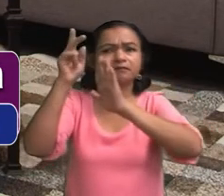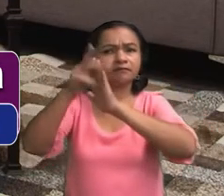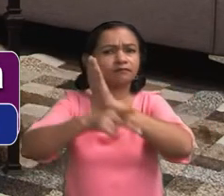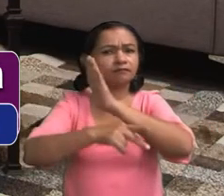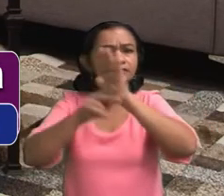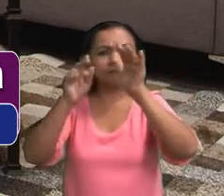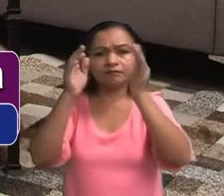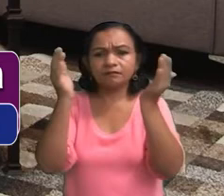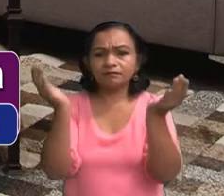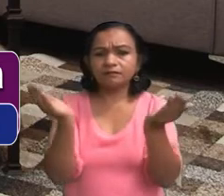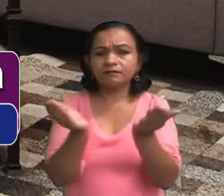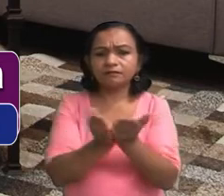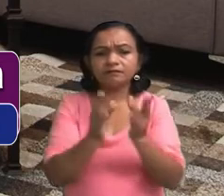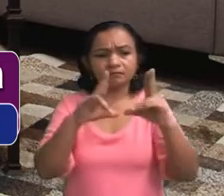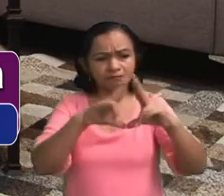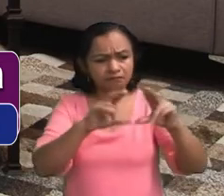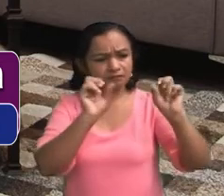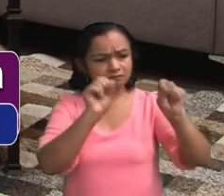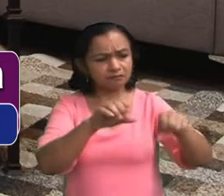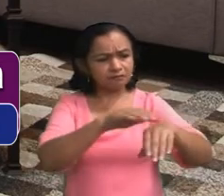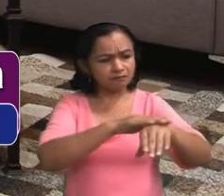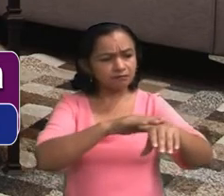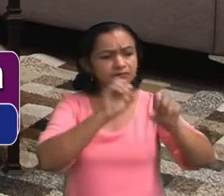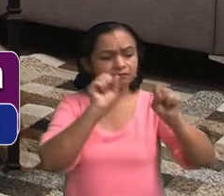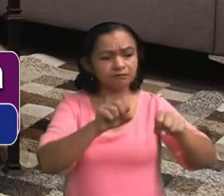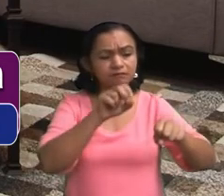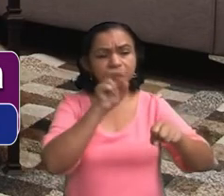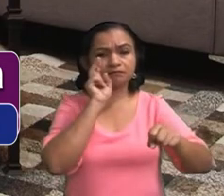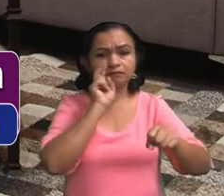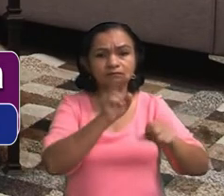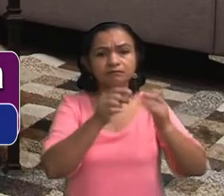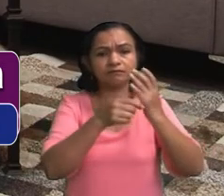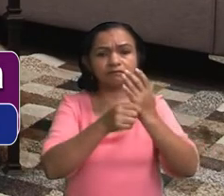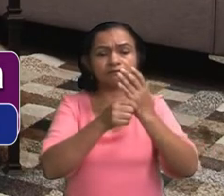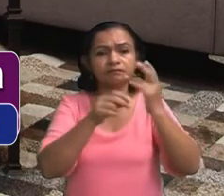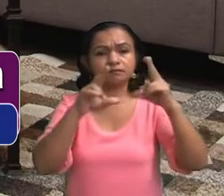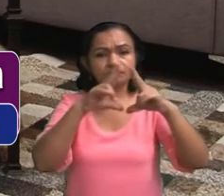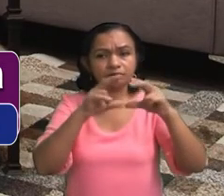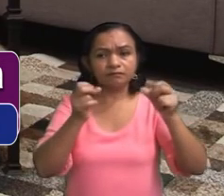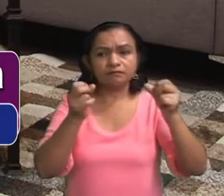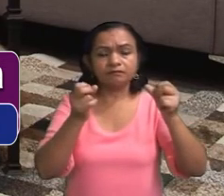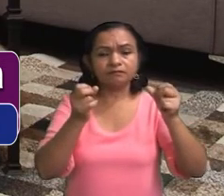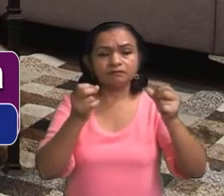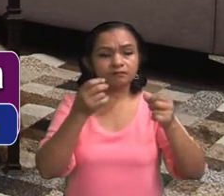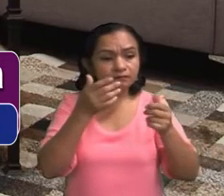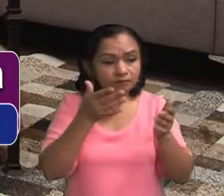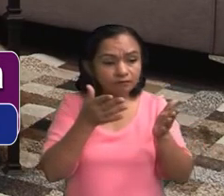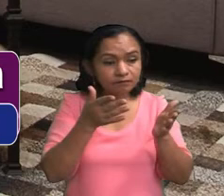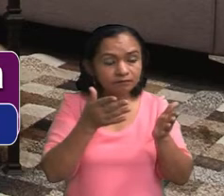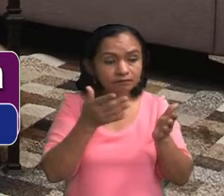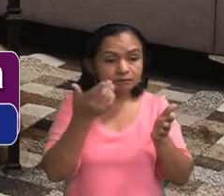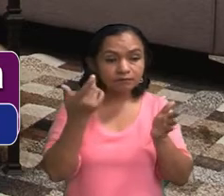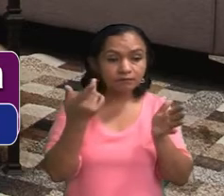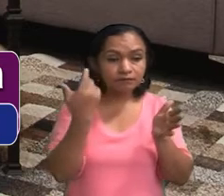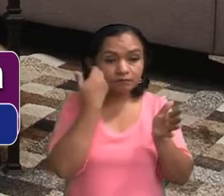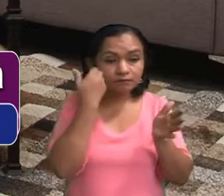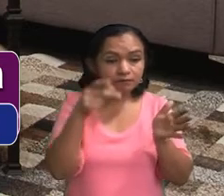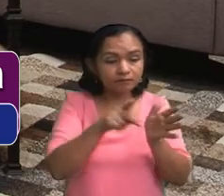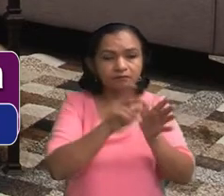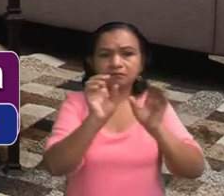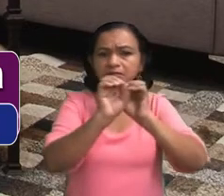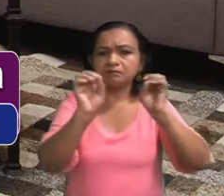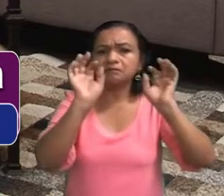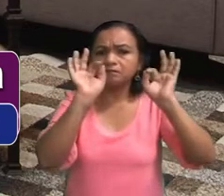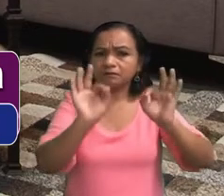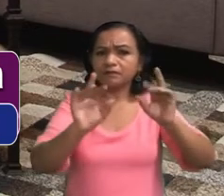Incluso estamos calificados como un país de bajo riesgo para poder exportar esos